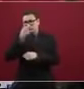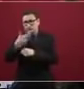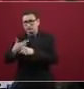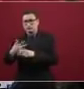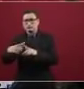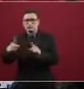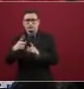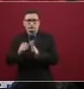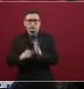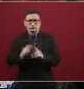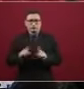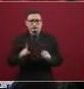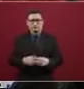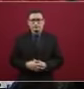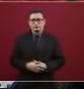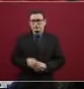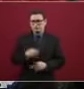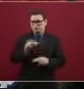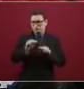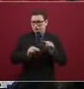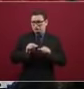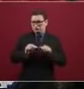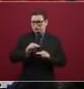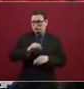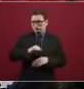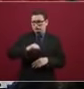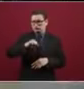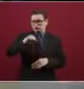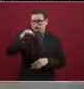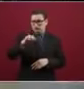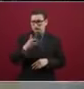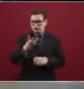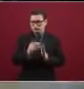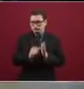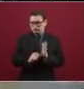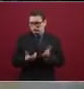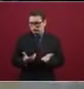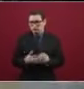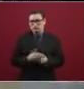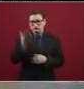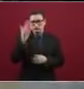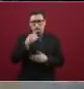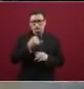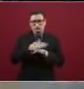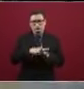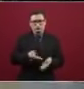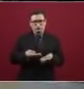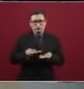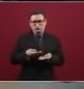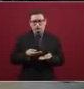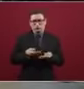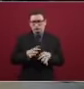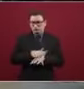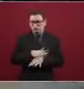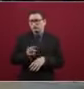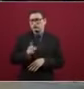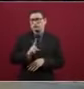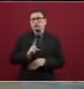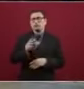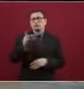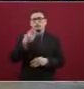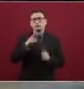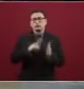secretariado. ¿Pero sí se le subieron los índices esos tres meses? No. ¿Las cifras que nos dieron? No. El